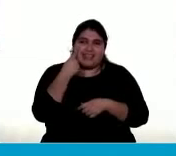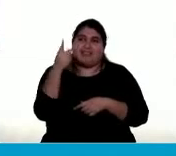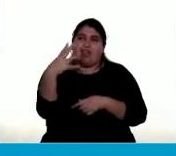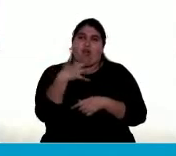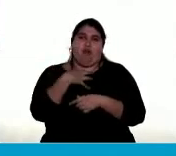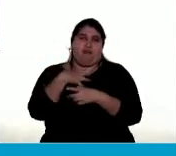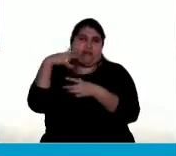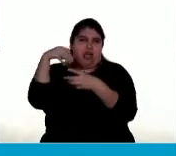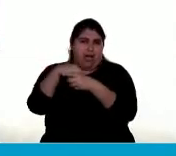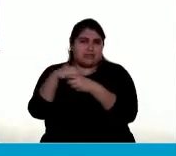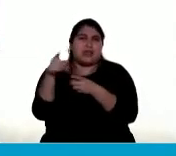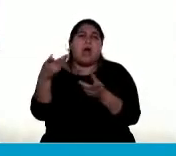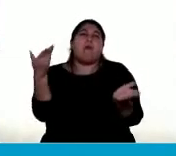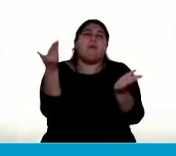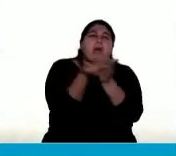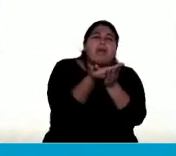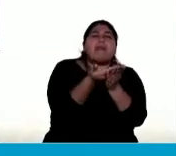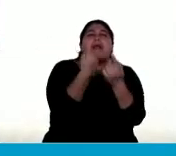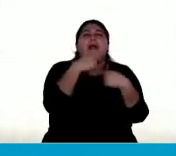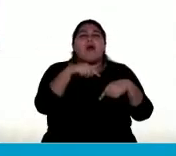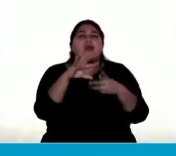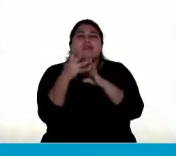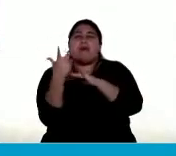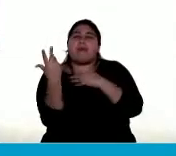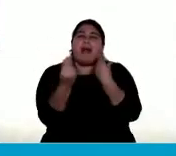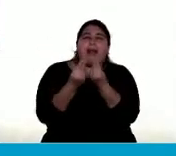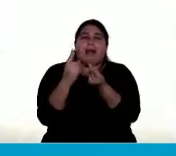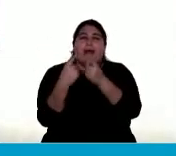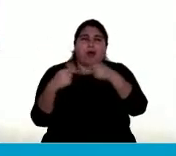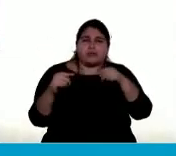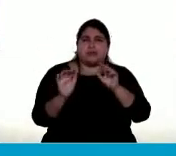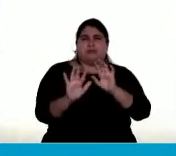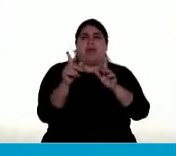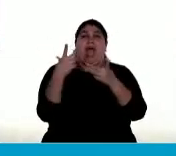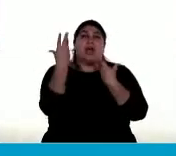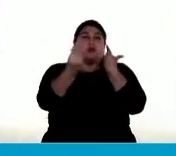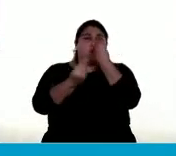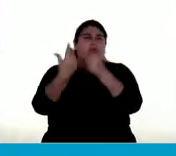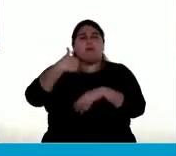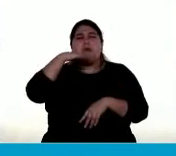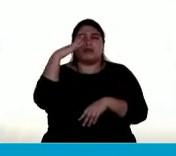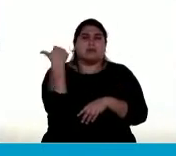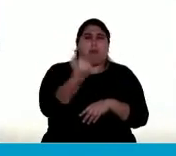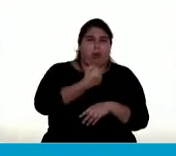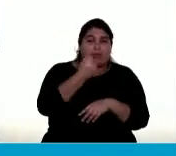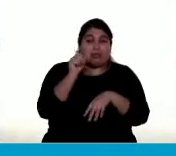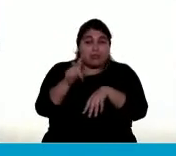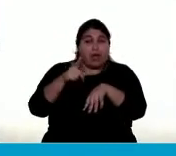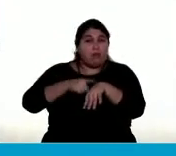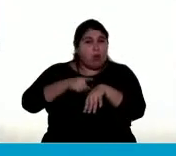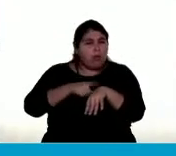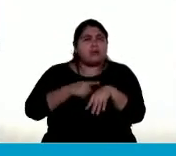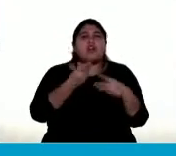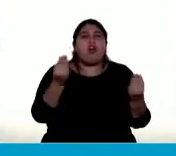que no se pisen con la ayuda. Ayuda que es muy importante en momentos en